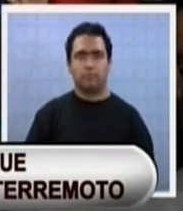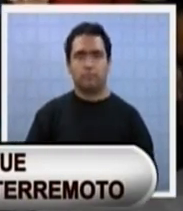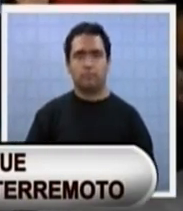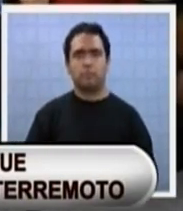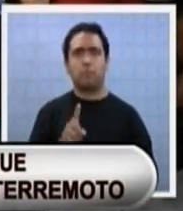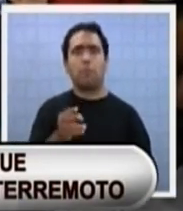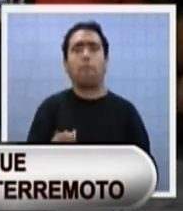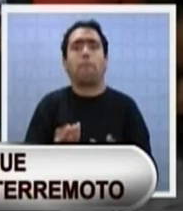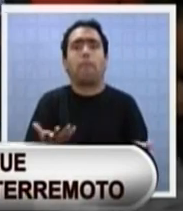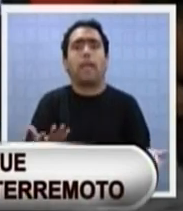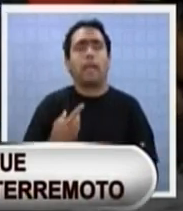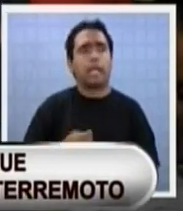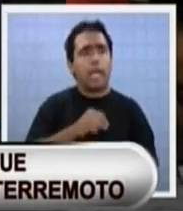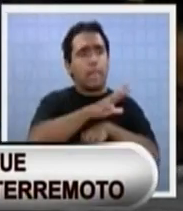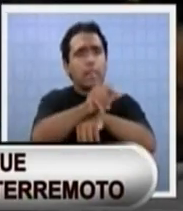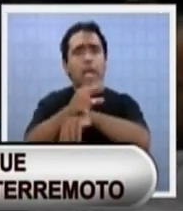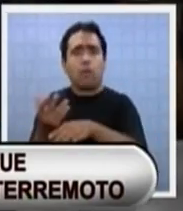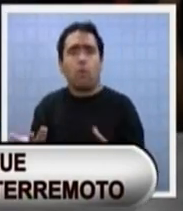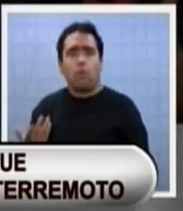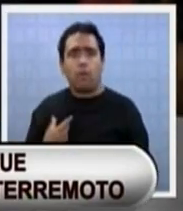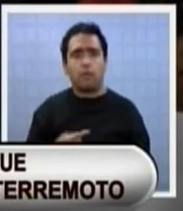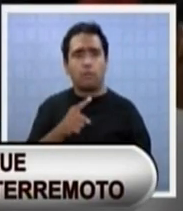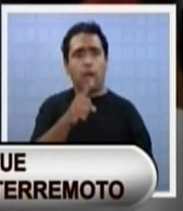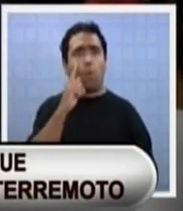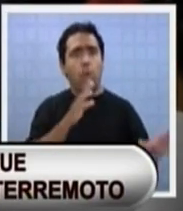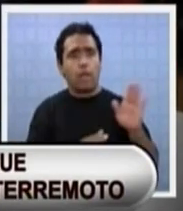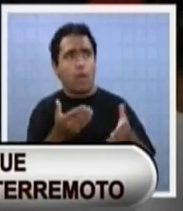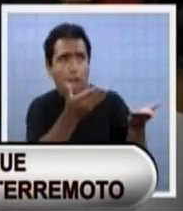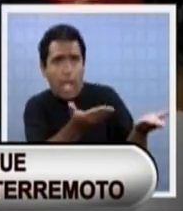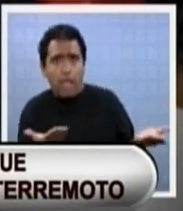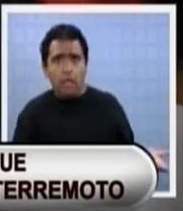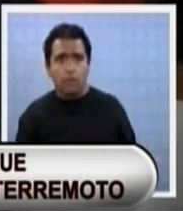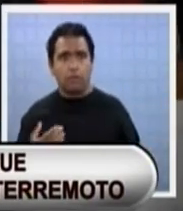qué? ¿Para son delincuentes? No, para cuidarlos a ellos.